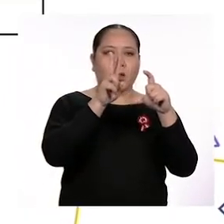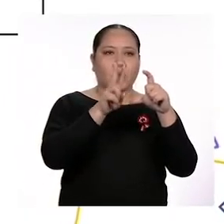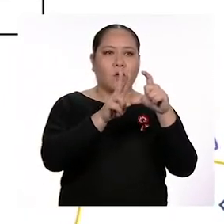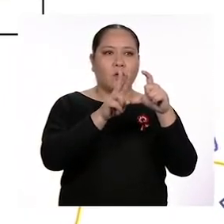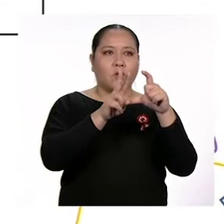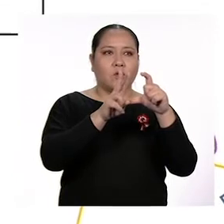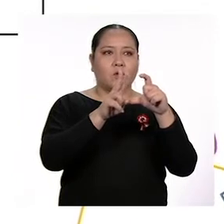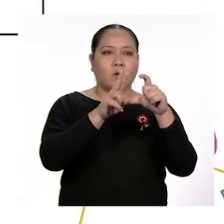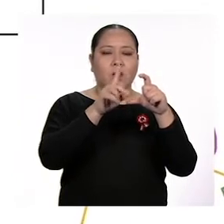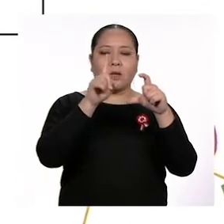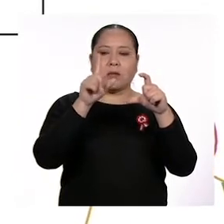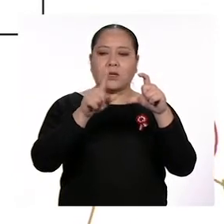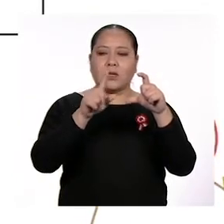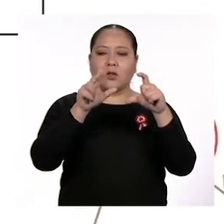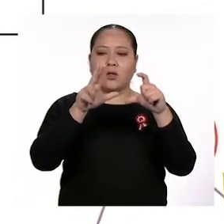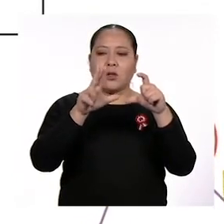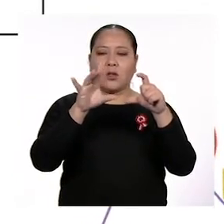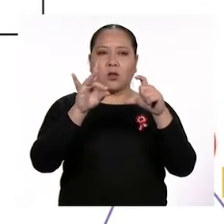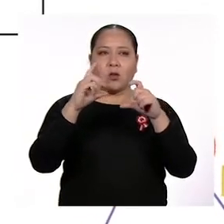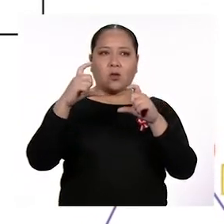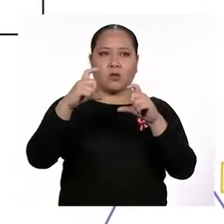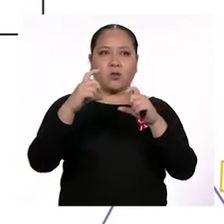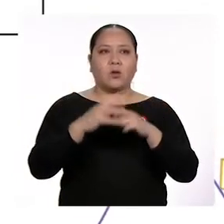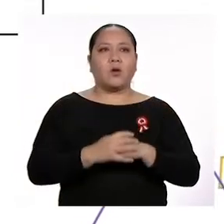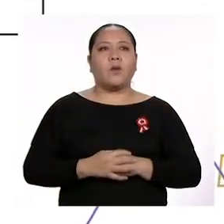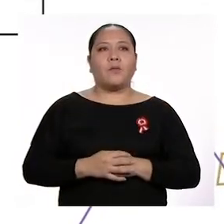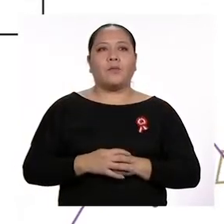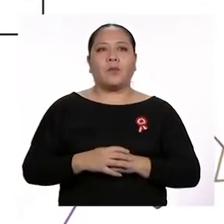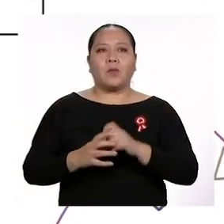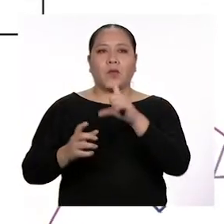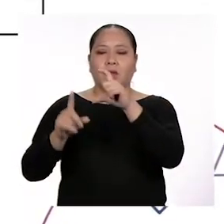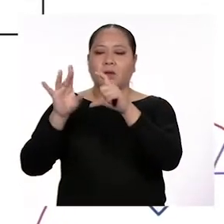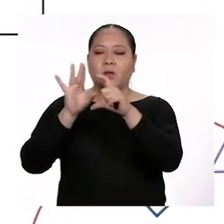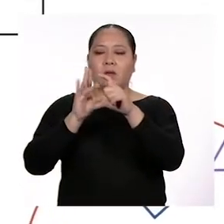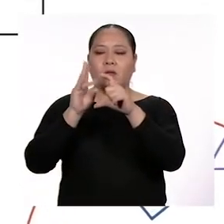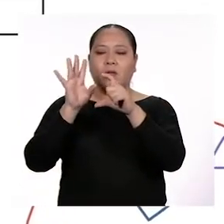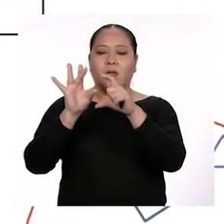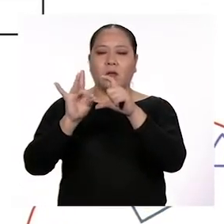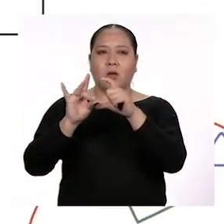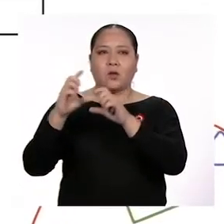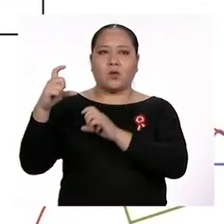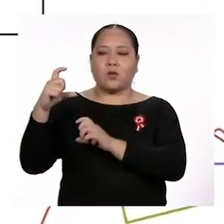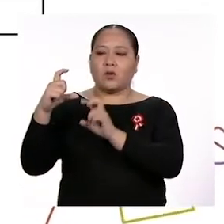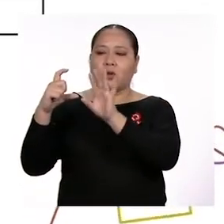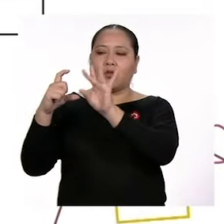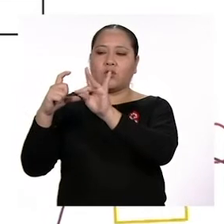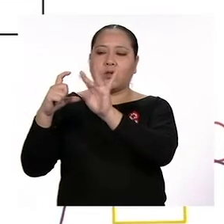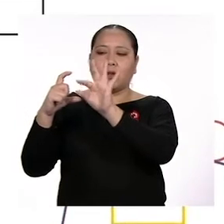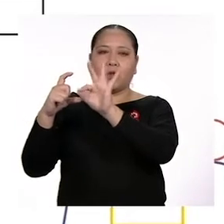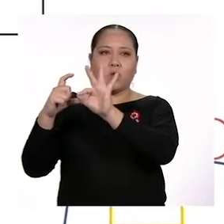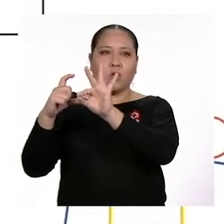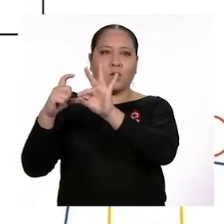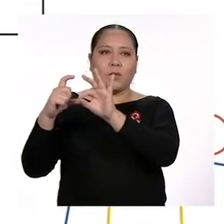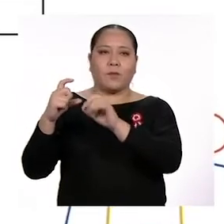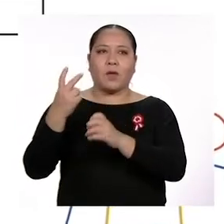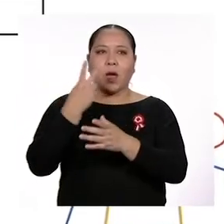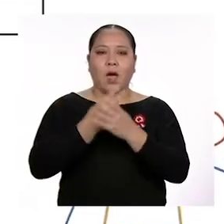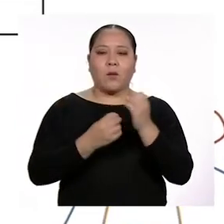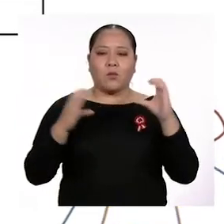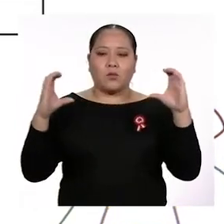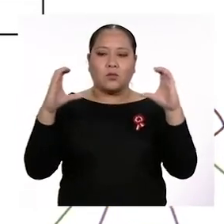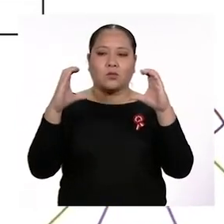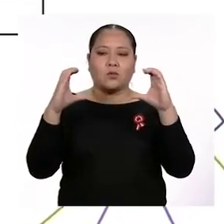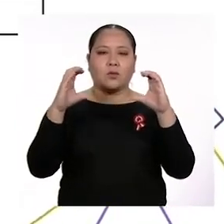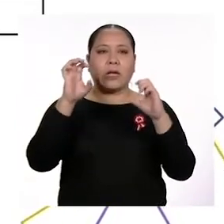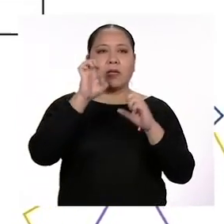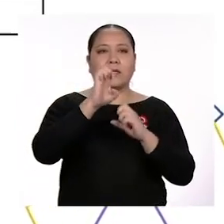hasta 138 y la diastólica desde 78 hasta 89. Ambos son intervalos